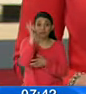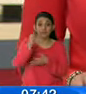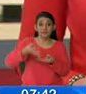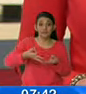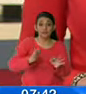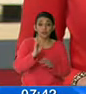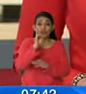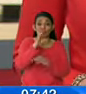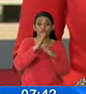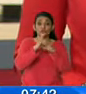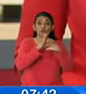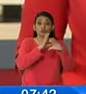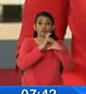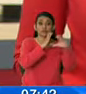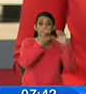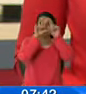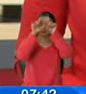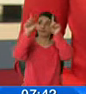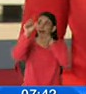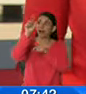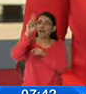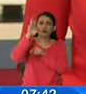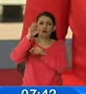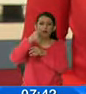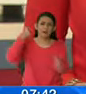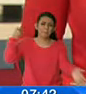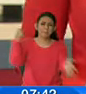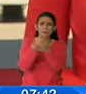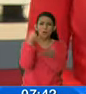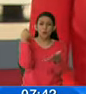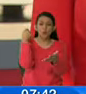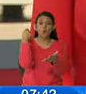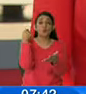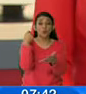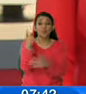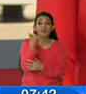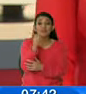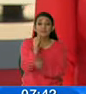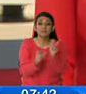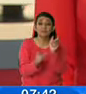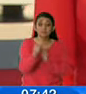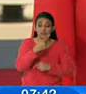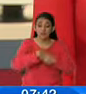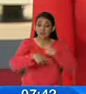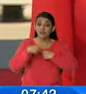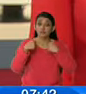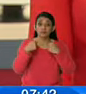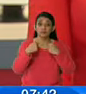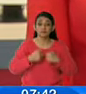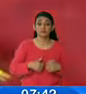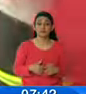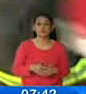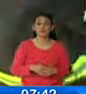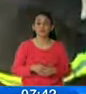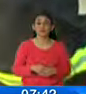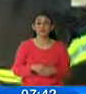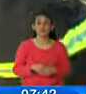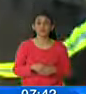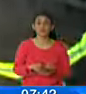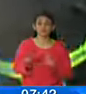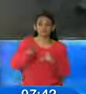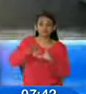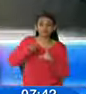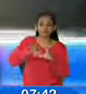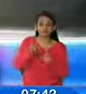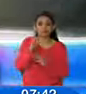dos buses de la cooperativa Alborada chocaron aparatosamente y dejaron más de 10 heridos de consideración. Los pasajeros de